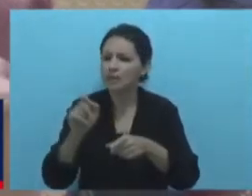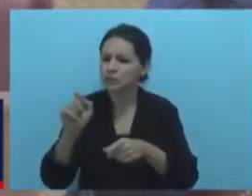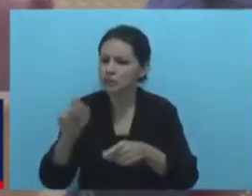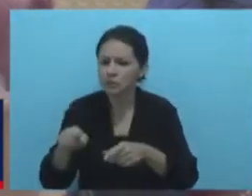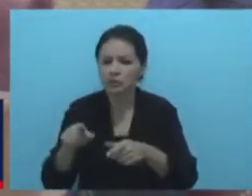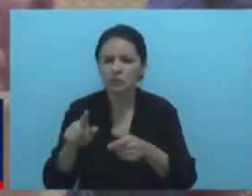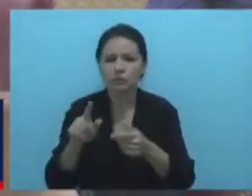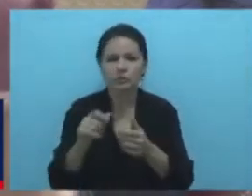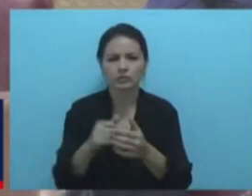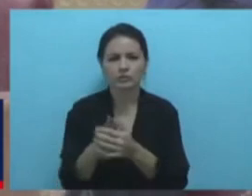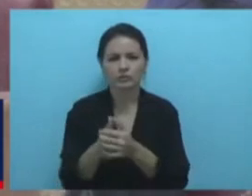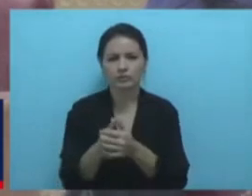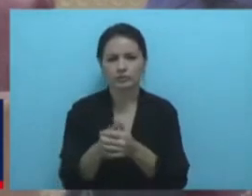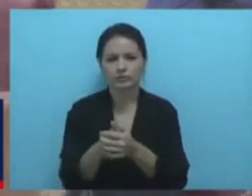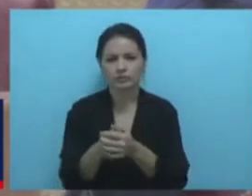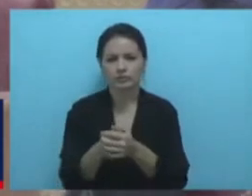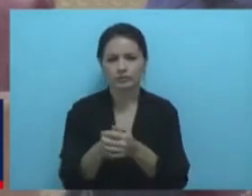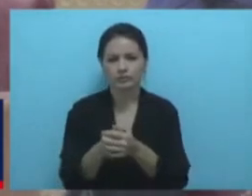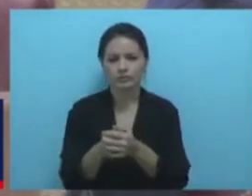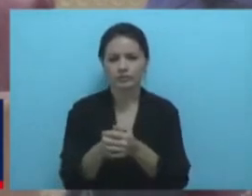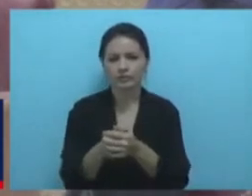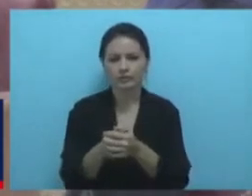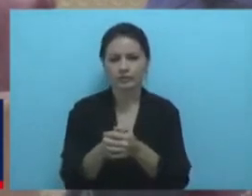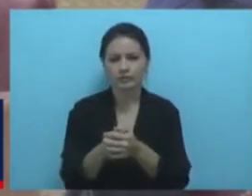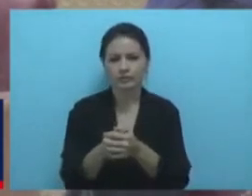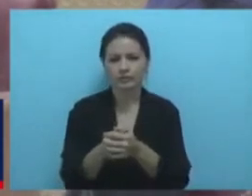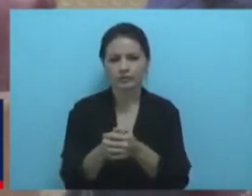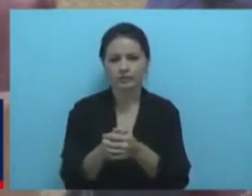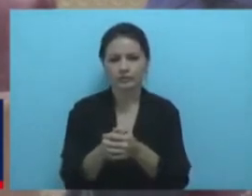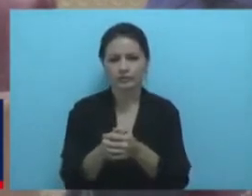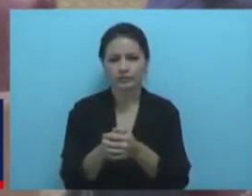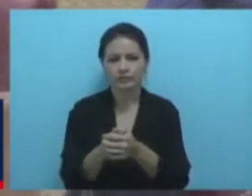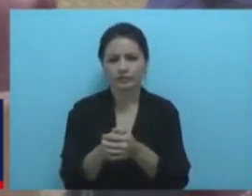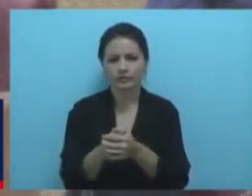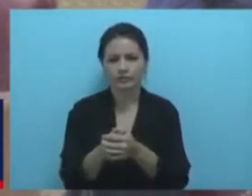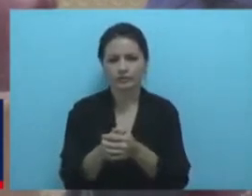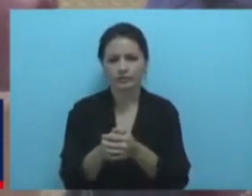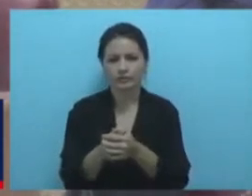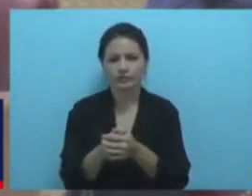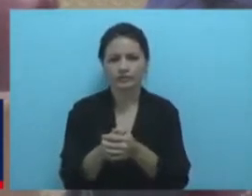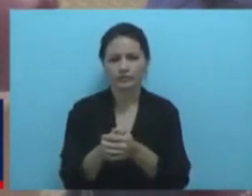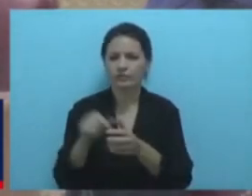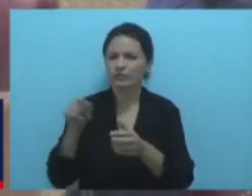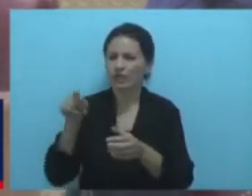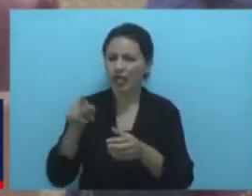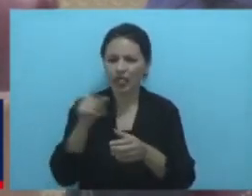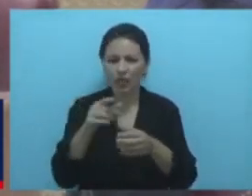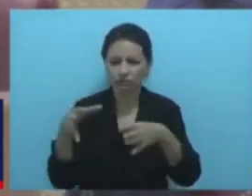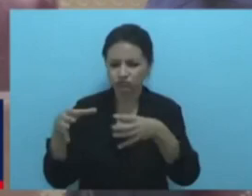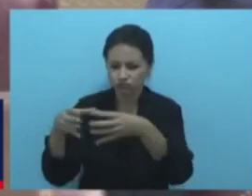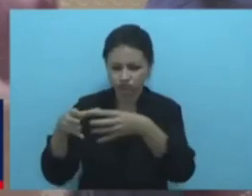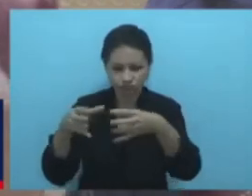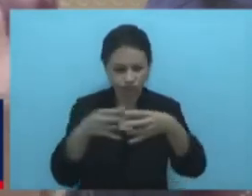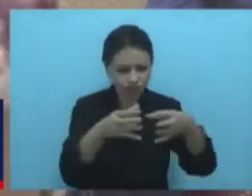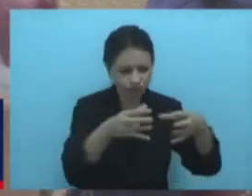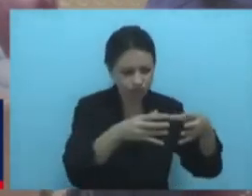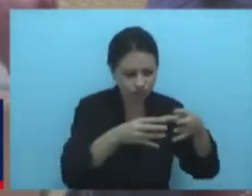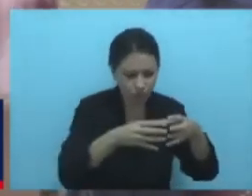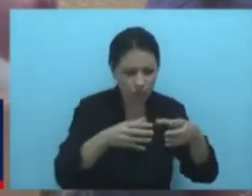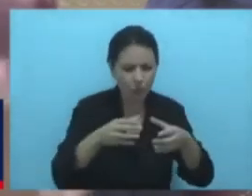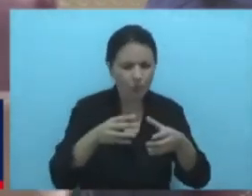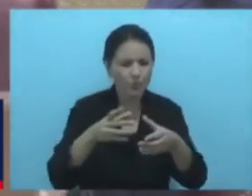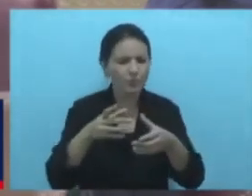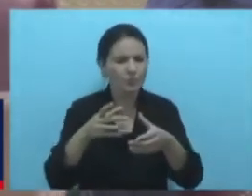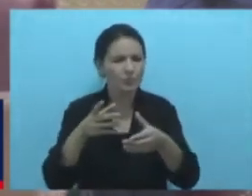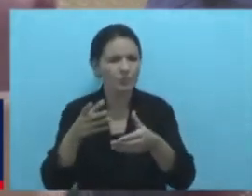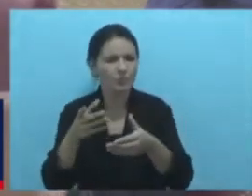la ciudad de Rosario desde hace por lo menos 15 años Entonces es indispensable decir que esto no se trató